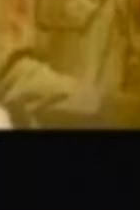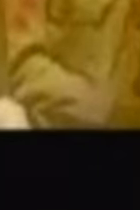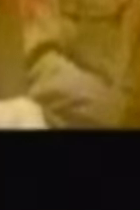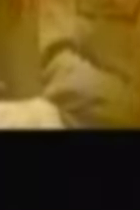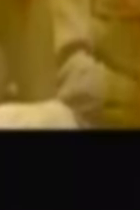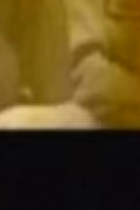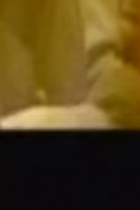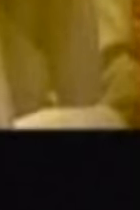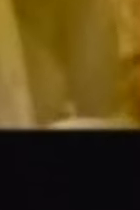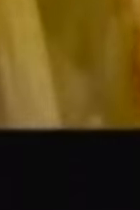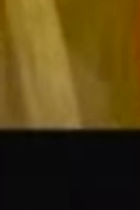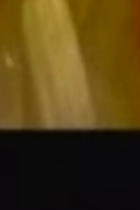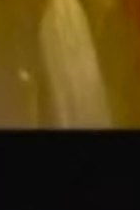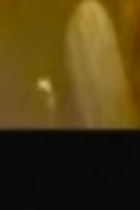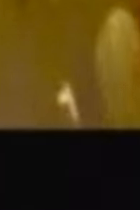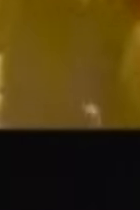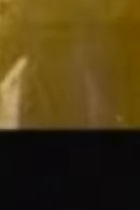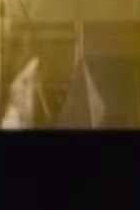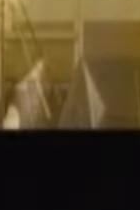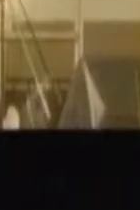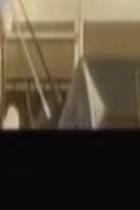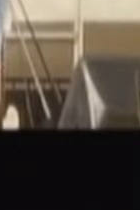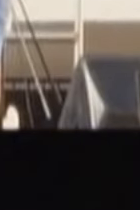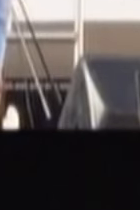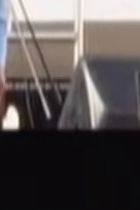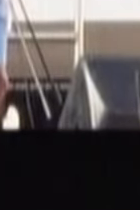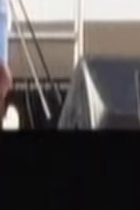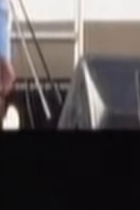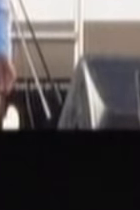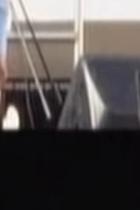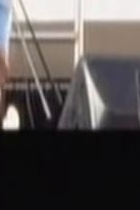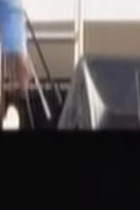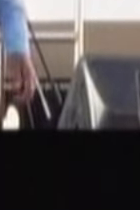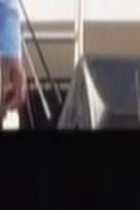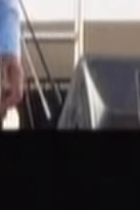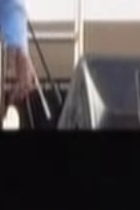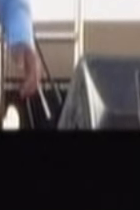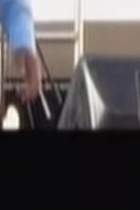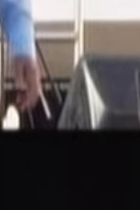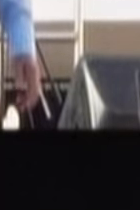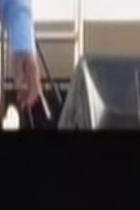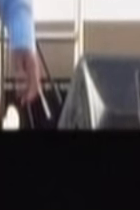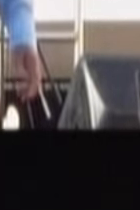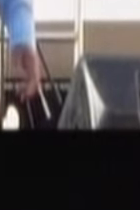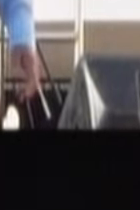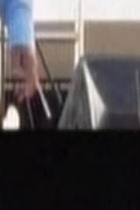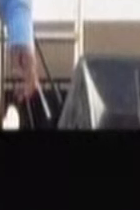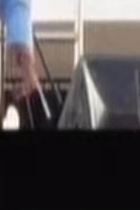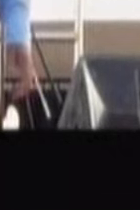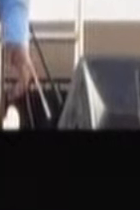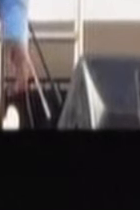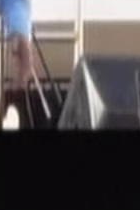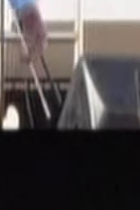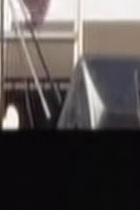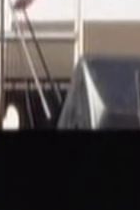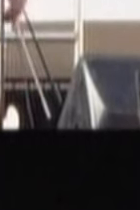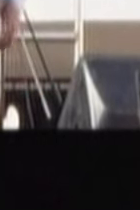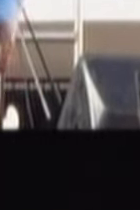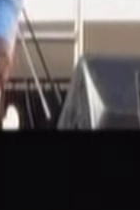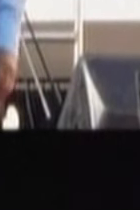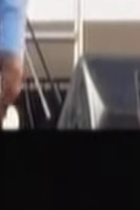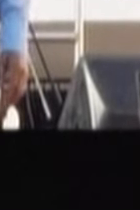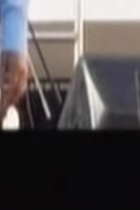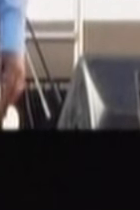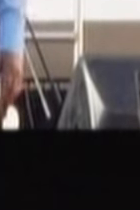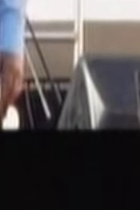ciudad liberada. Cuando entraba el enemigo, de ella no quedaba